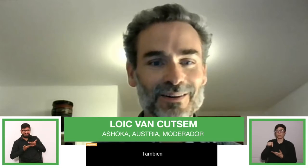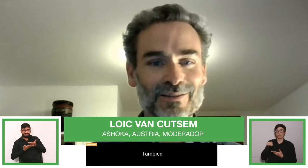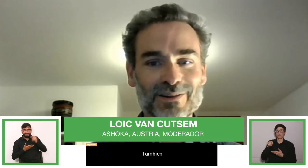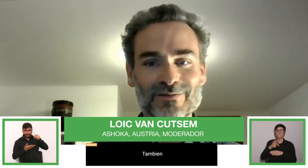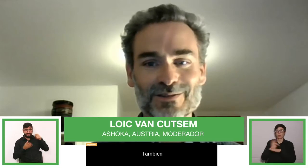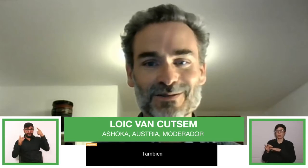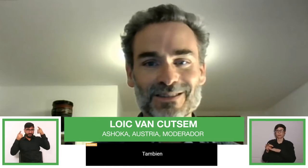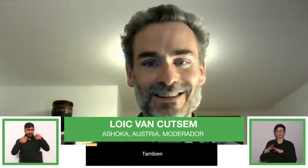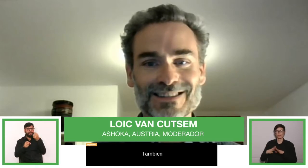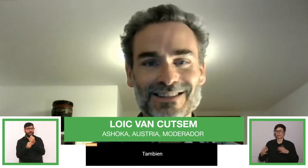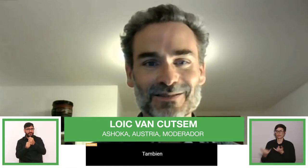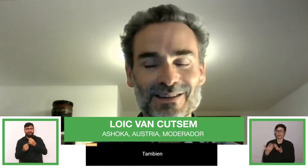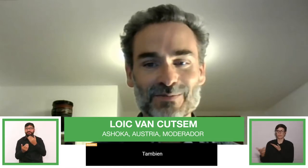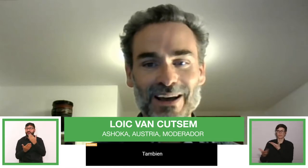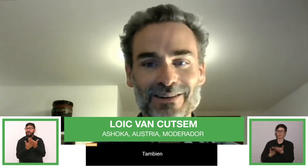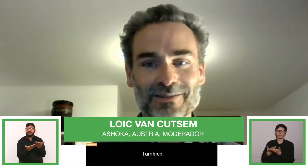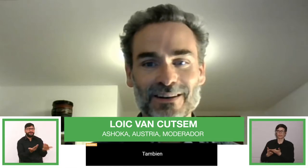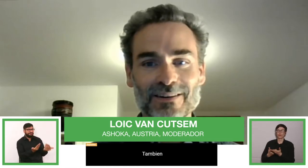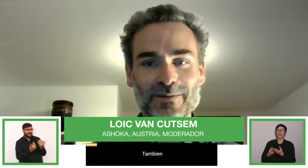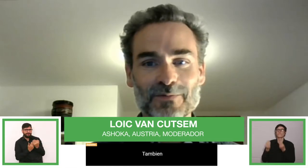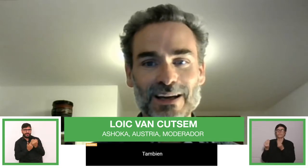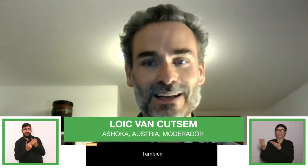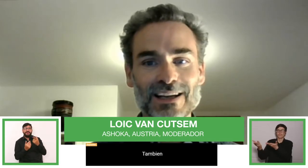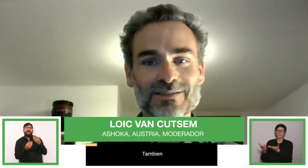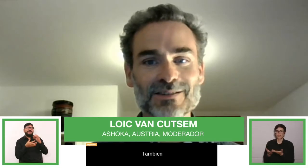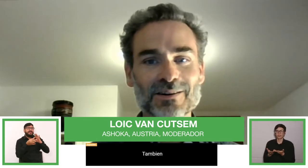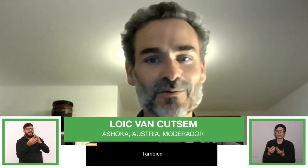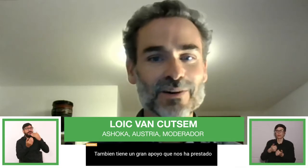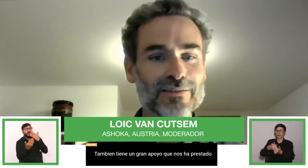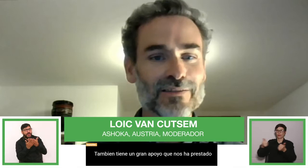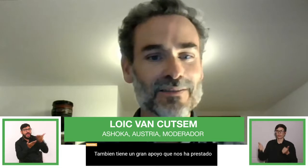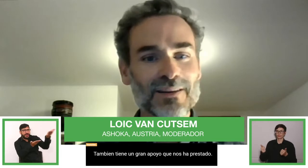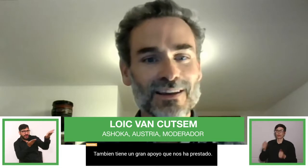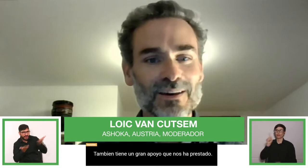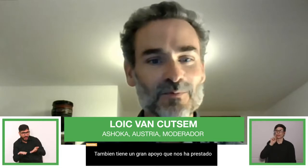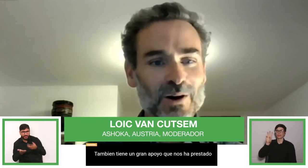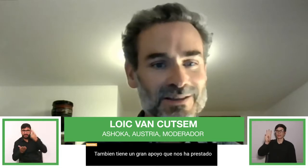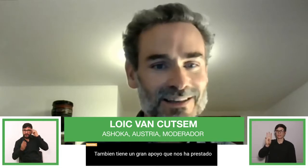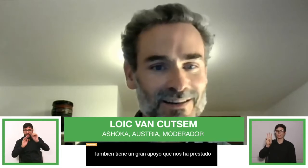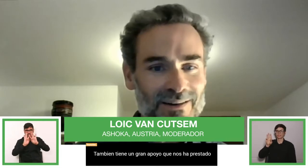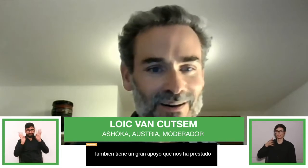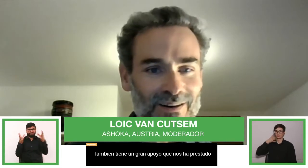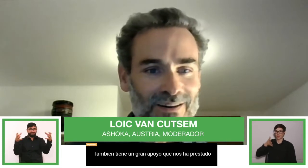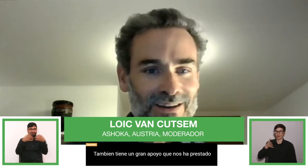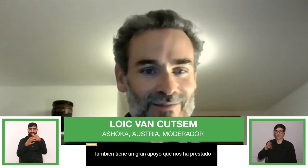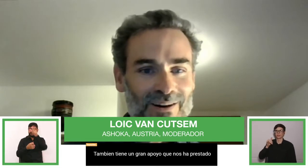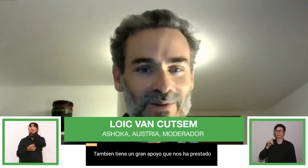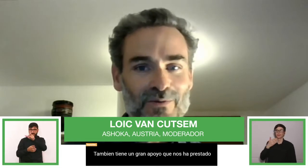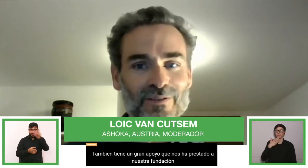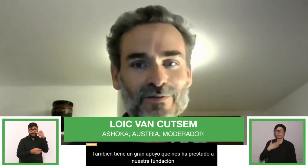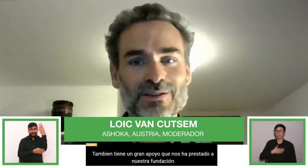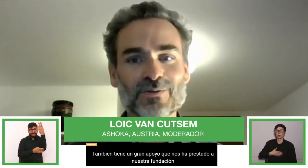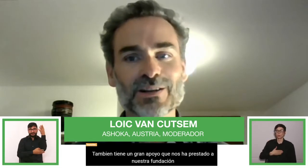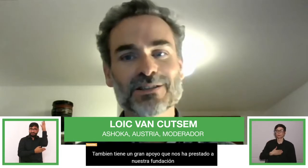amigos. Bienvenidos a todos, a los 3 panelistas. Y me gustaría empezar con